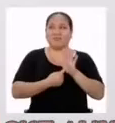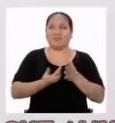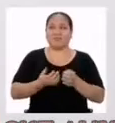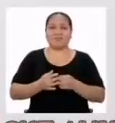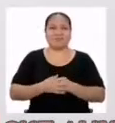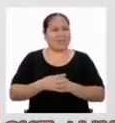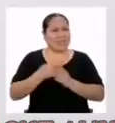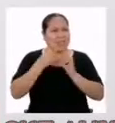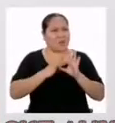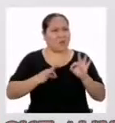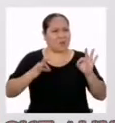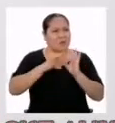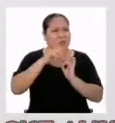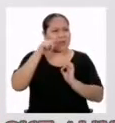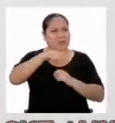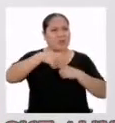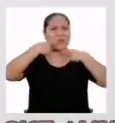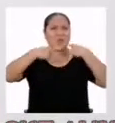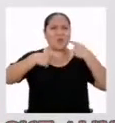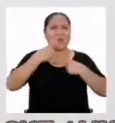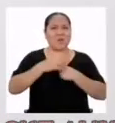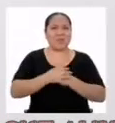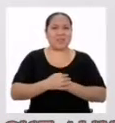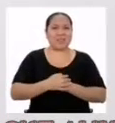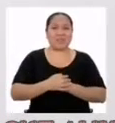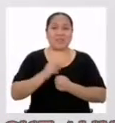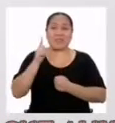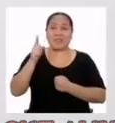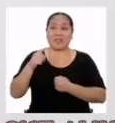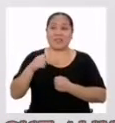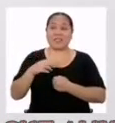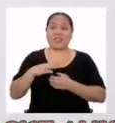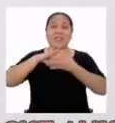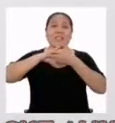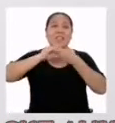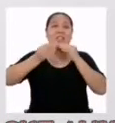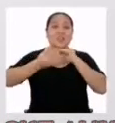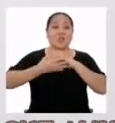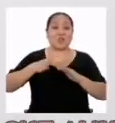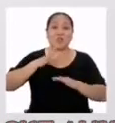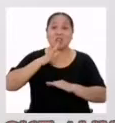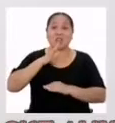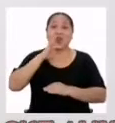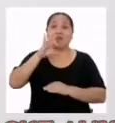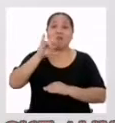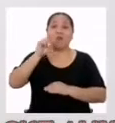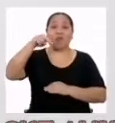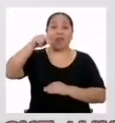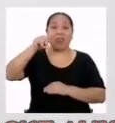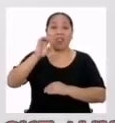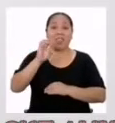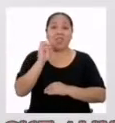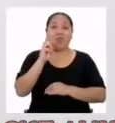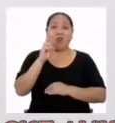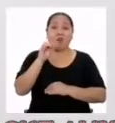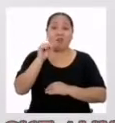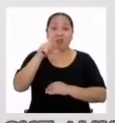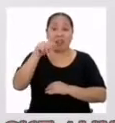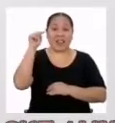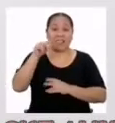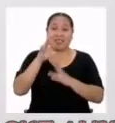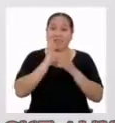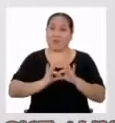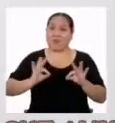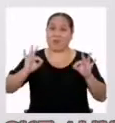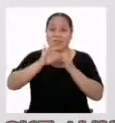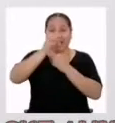lo que cuentas, Yaremis, porque la fuente oral también es una fuente muy rica de información, sobre